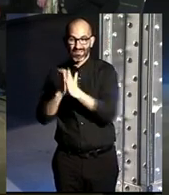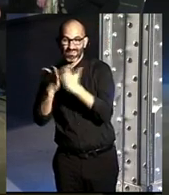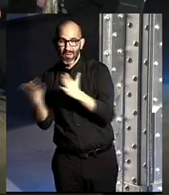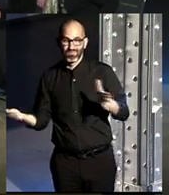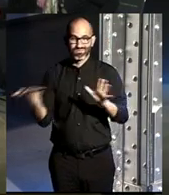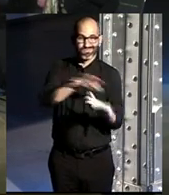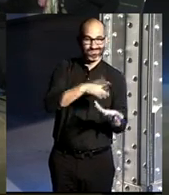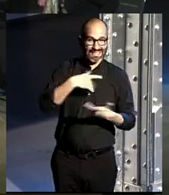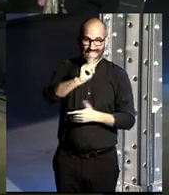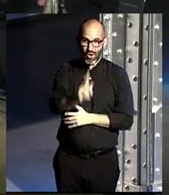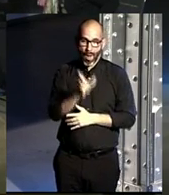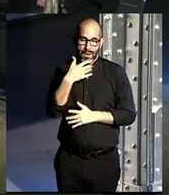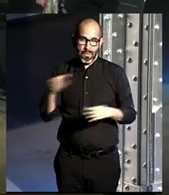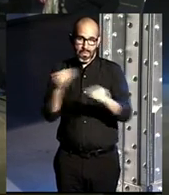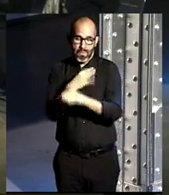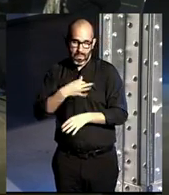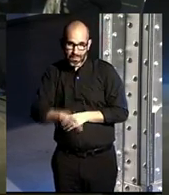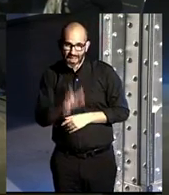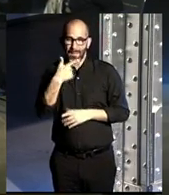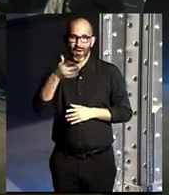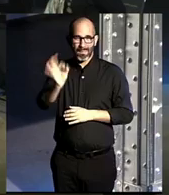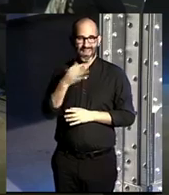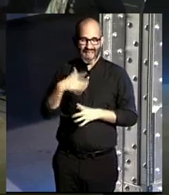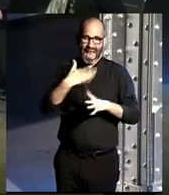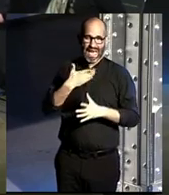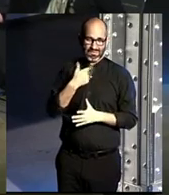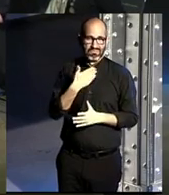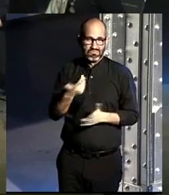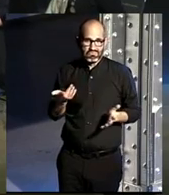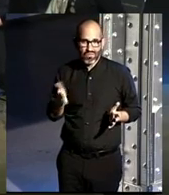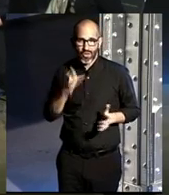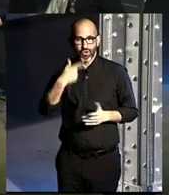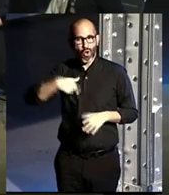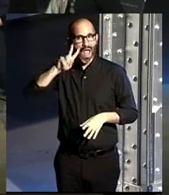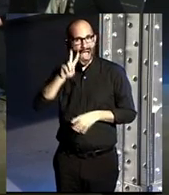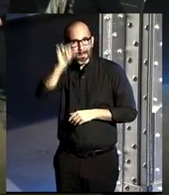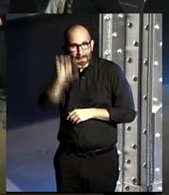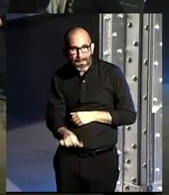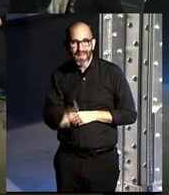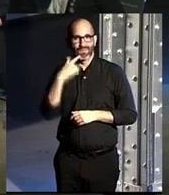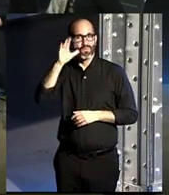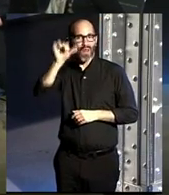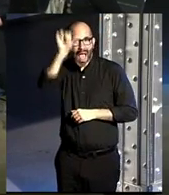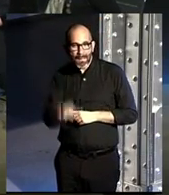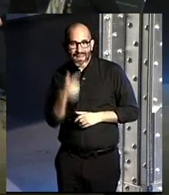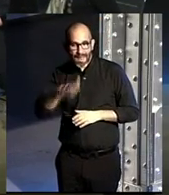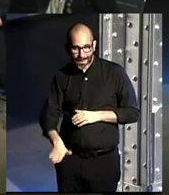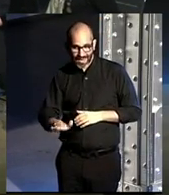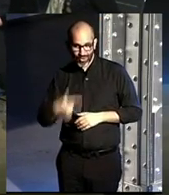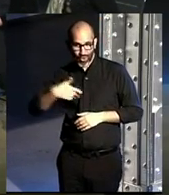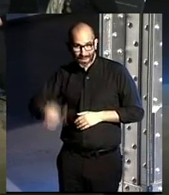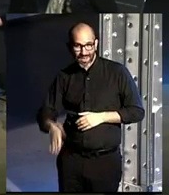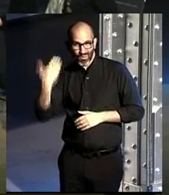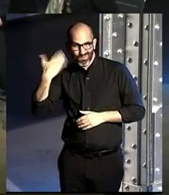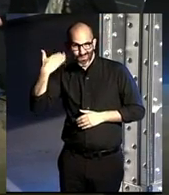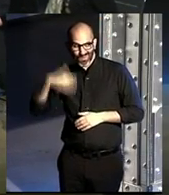bien, es ¿no? para hacer una película que se... Claro. Sí. Claro. Con Yo la vi gusto siendo público, muy ¿no? pequeño y me gustó. Sí, claro, sí. Porque no habías leído el